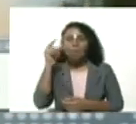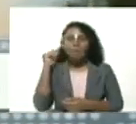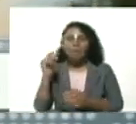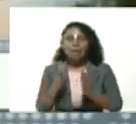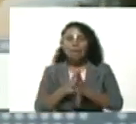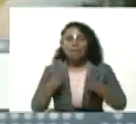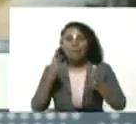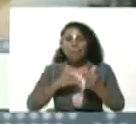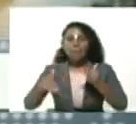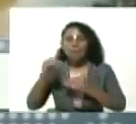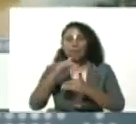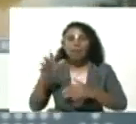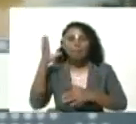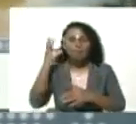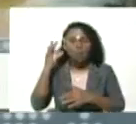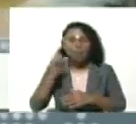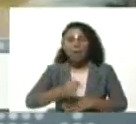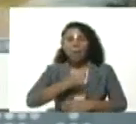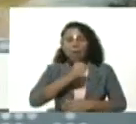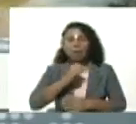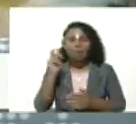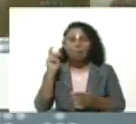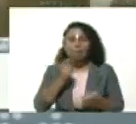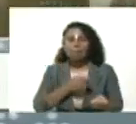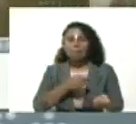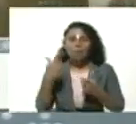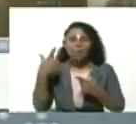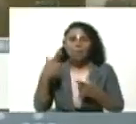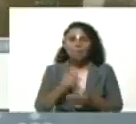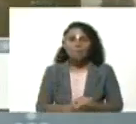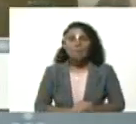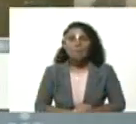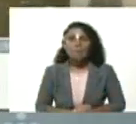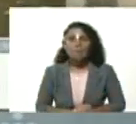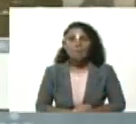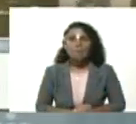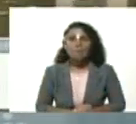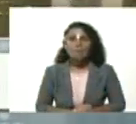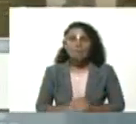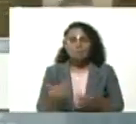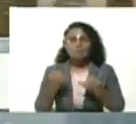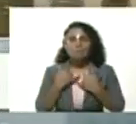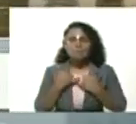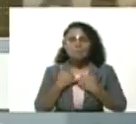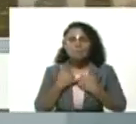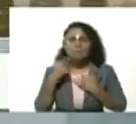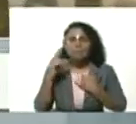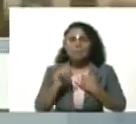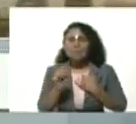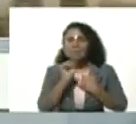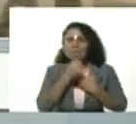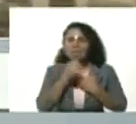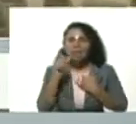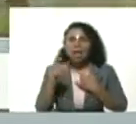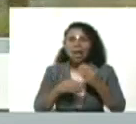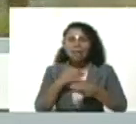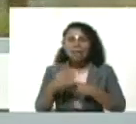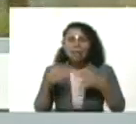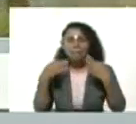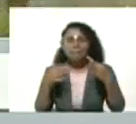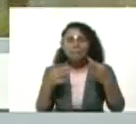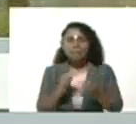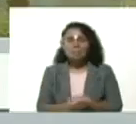la mujer, la abuela lo lleva, la abuela. Y uno también como abuelito también cumple su papel,